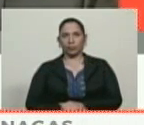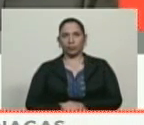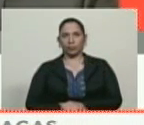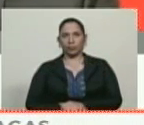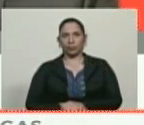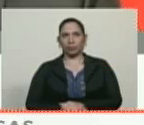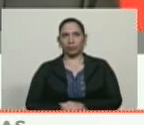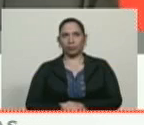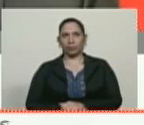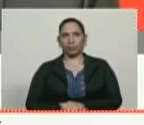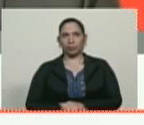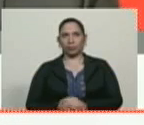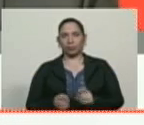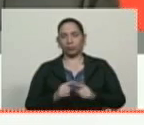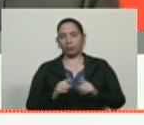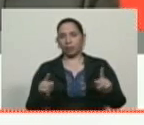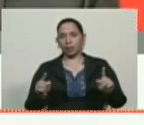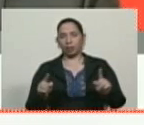para que no socaven